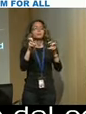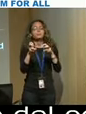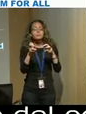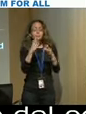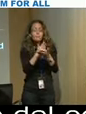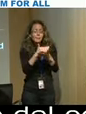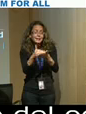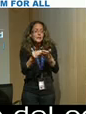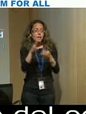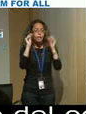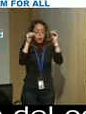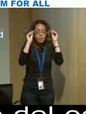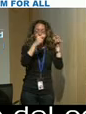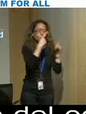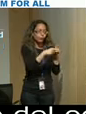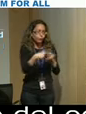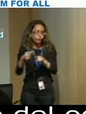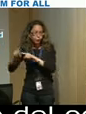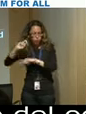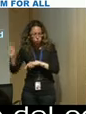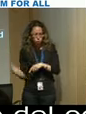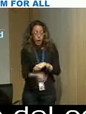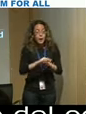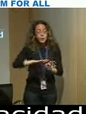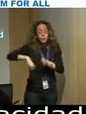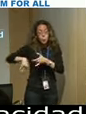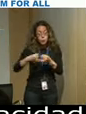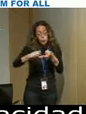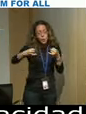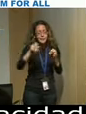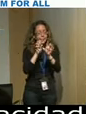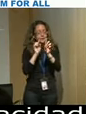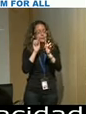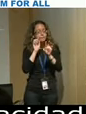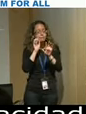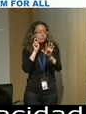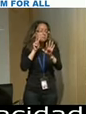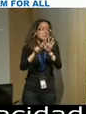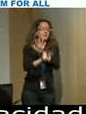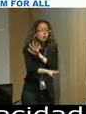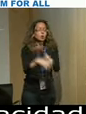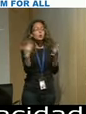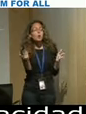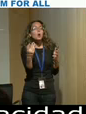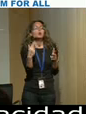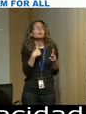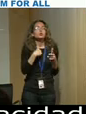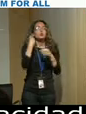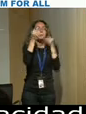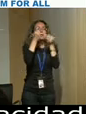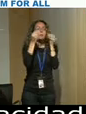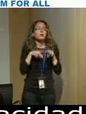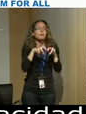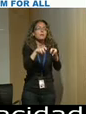diversas y variadas. Y por último, toda la línea de transferencia del conocimiento, que aunque nos la planteamos desde el principio, antes